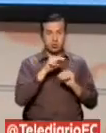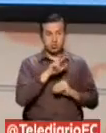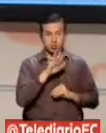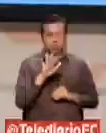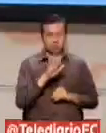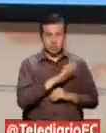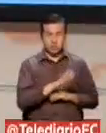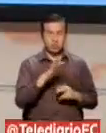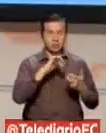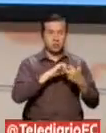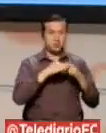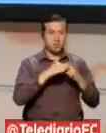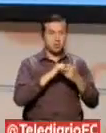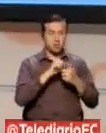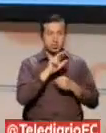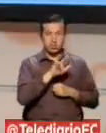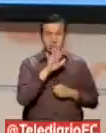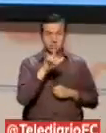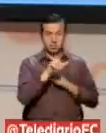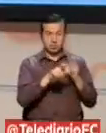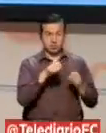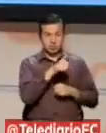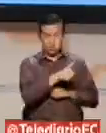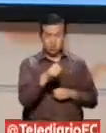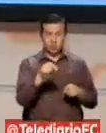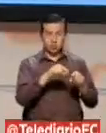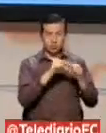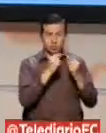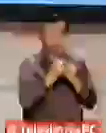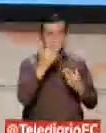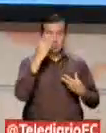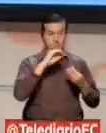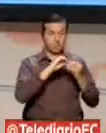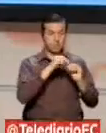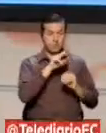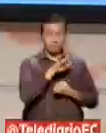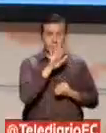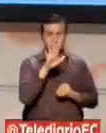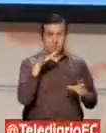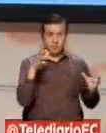Y el grave problema es que es precisamente la gente de Alianza País la que está acusada.